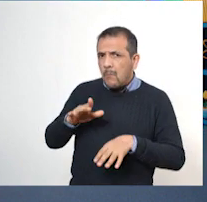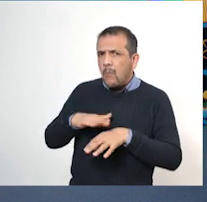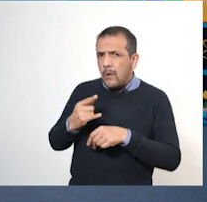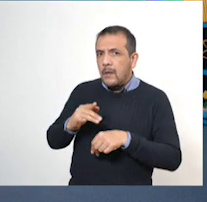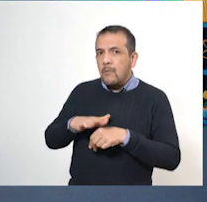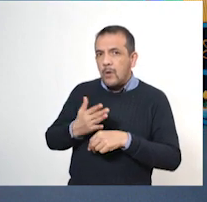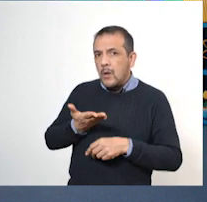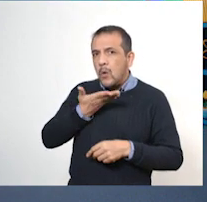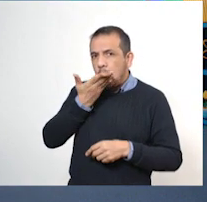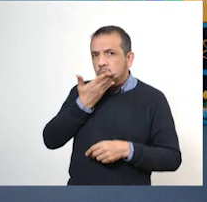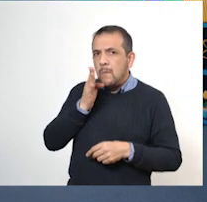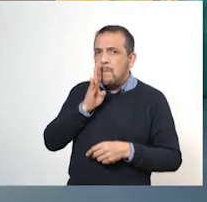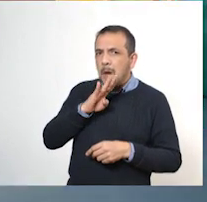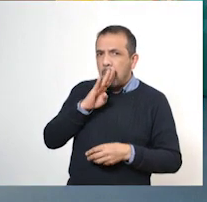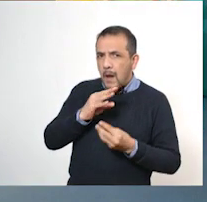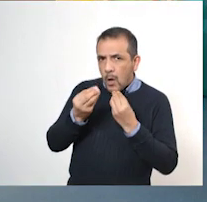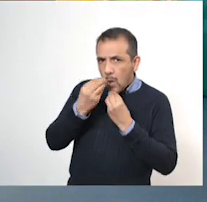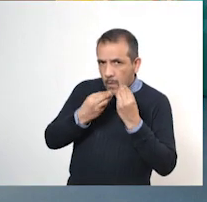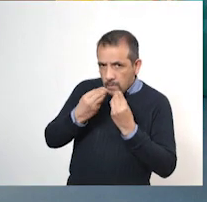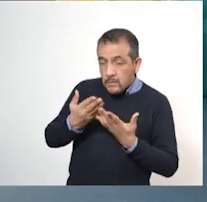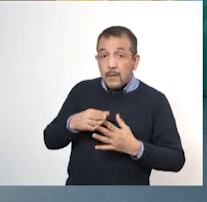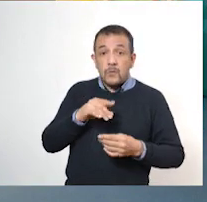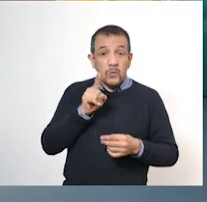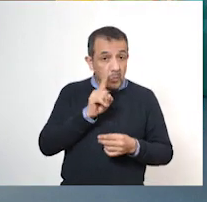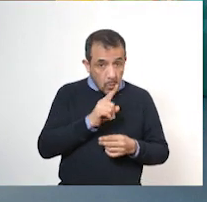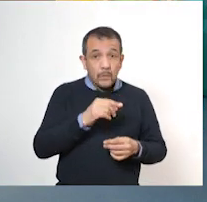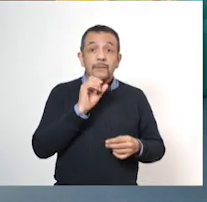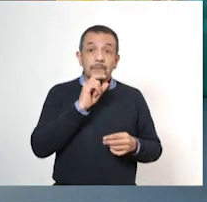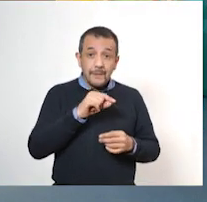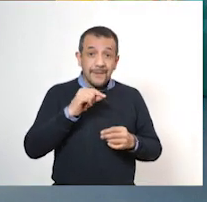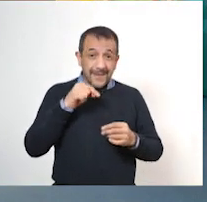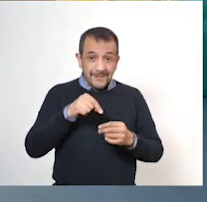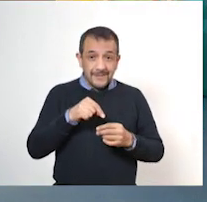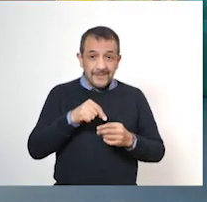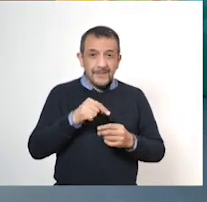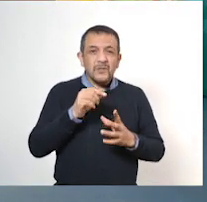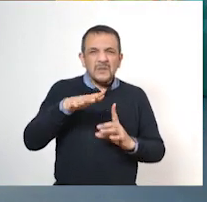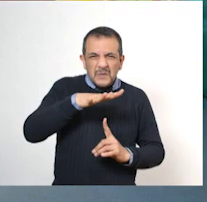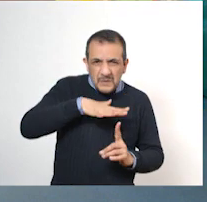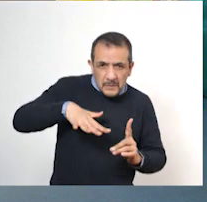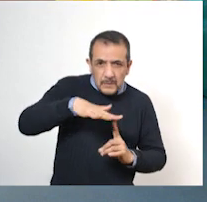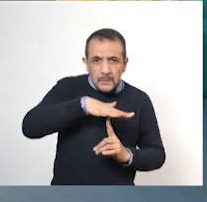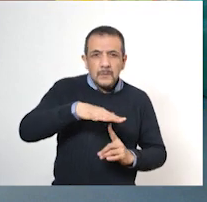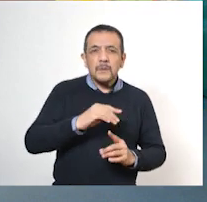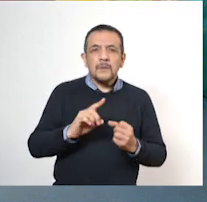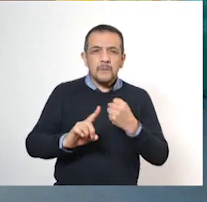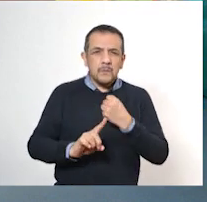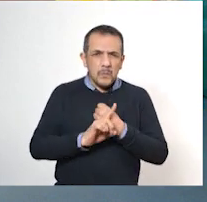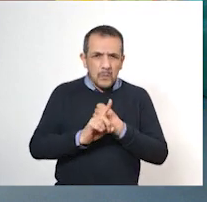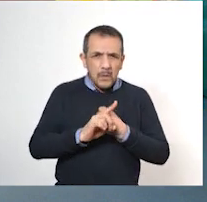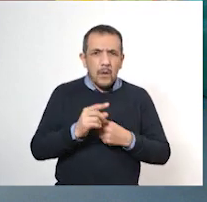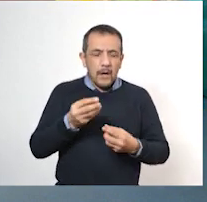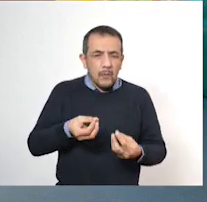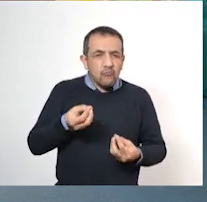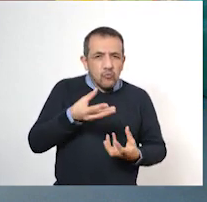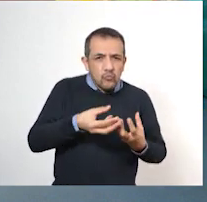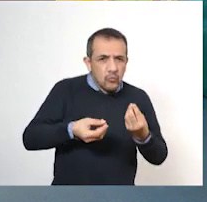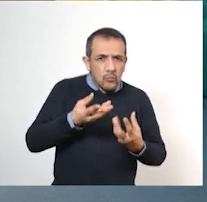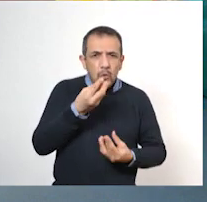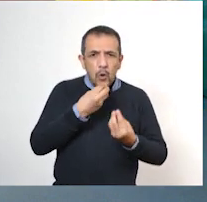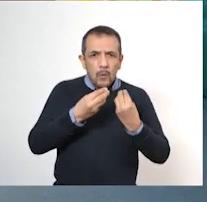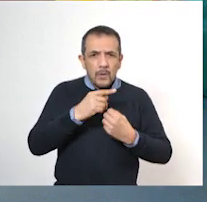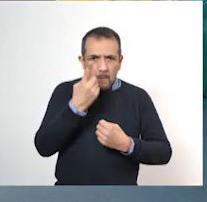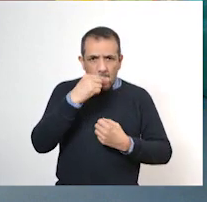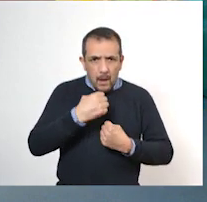hábitos individuales. No, son también el resultado de un entorno que promueve la